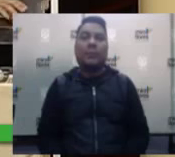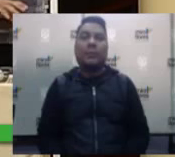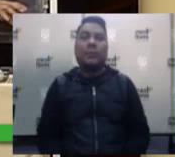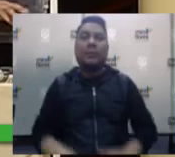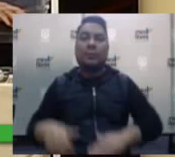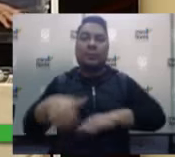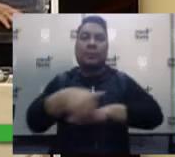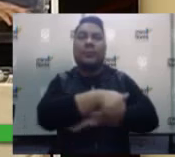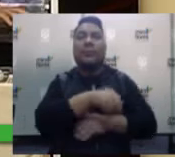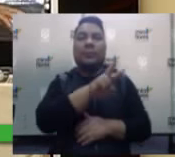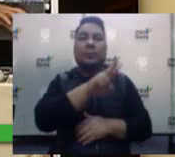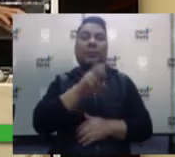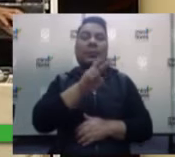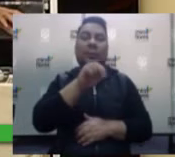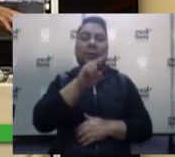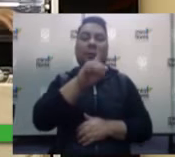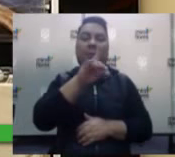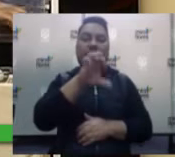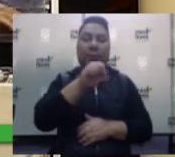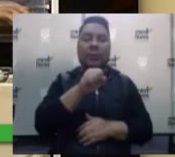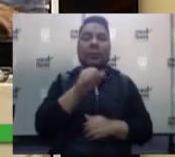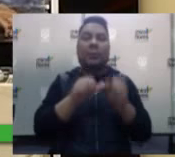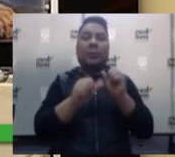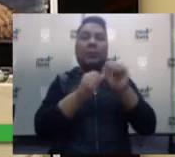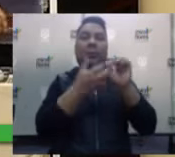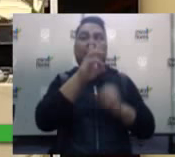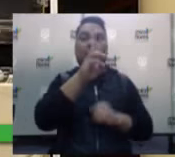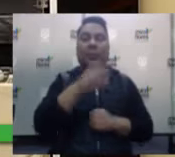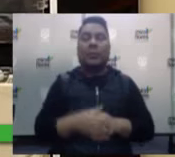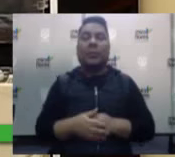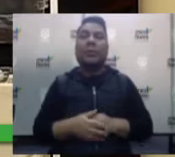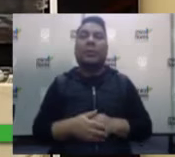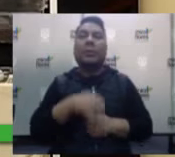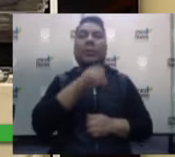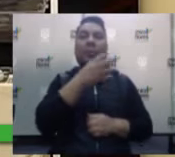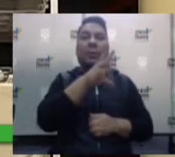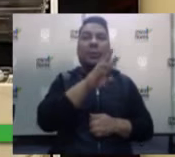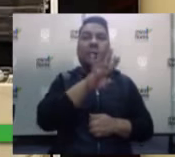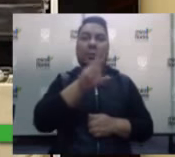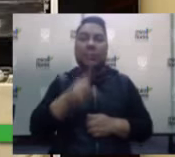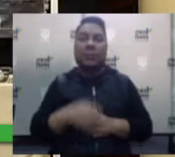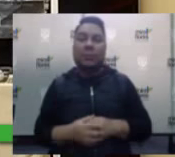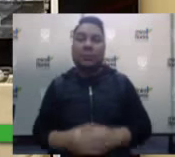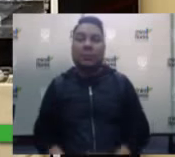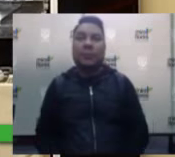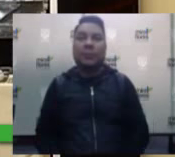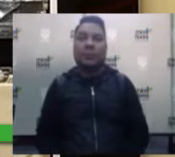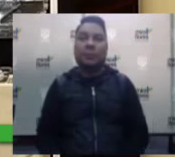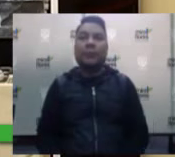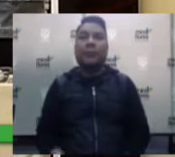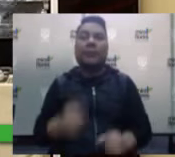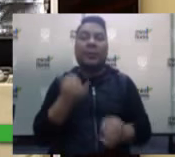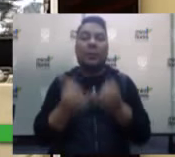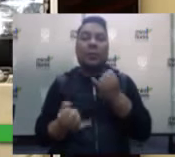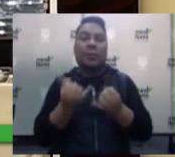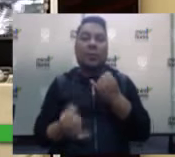Ubicación 21, Avenida Alfredo Benavides, cuadra 16, frente al 1641. Esta es la